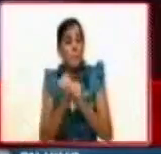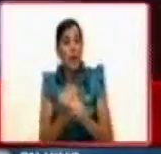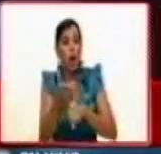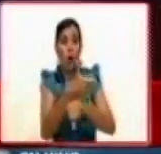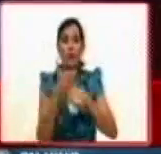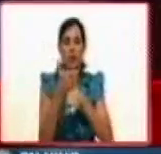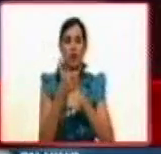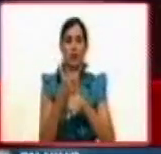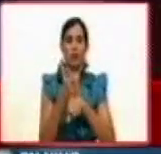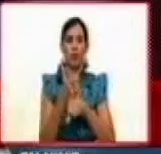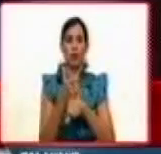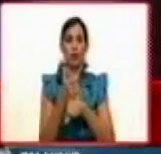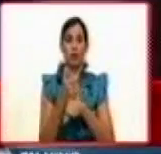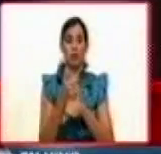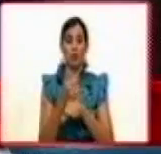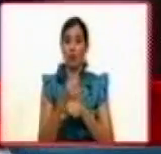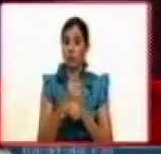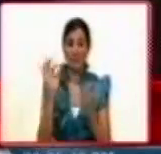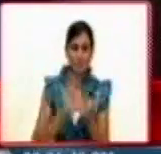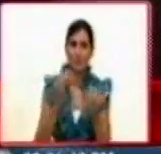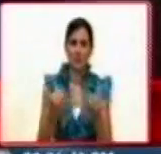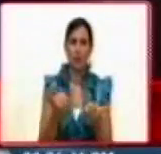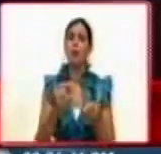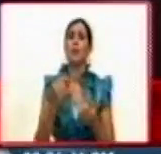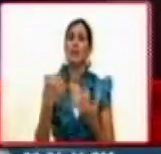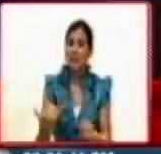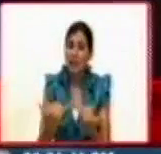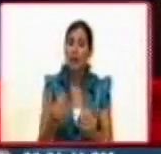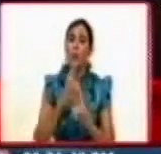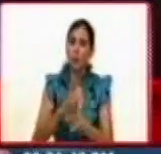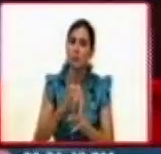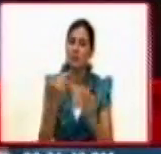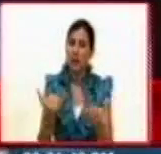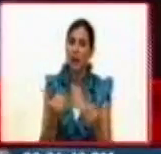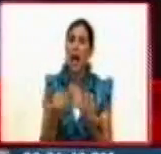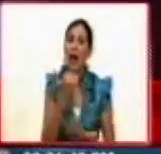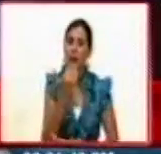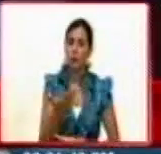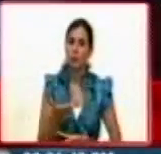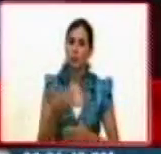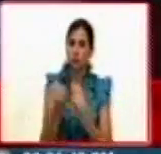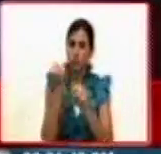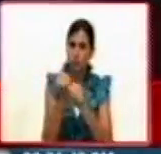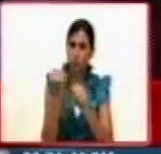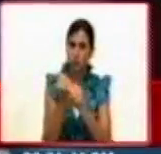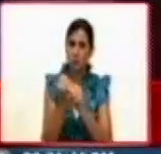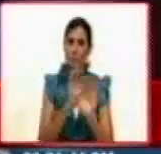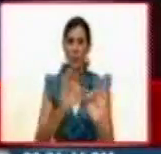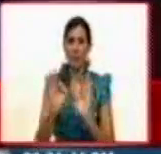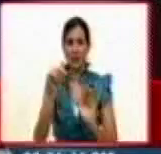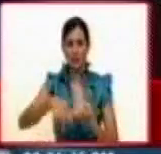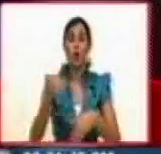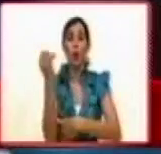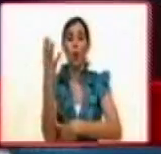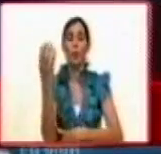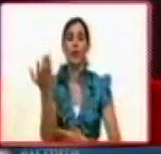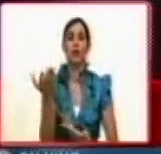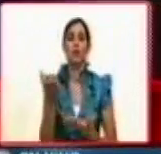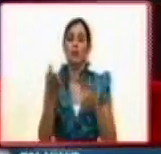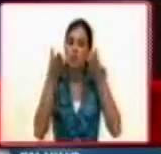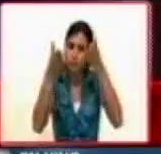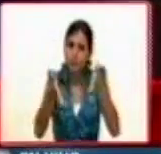día, pero sí avances concretos y tangibles. El trabajo preparatorio de esta cumbre no se ha centrado en